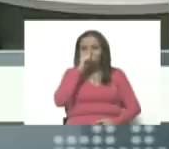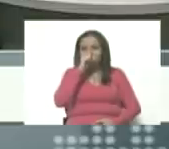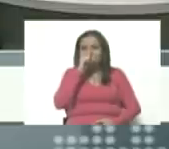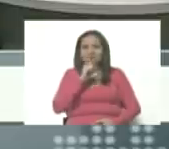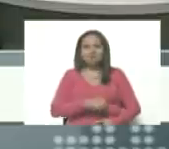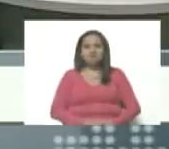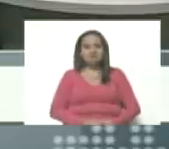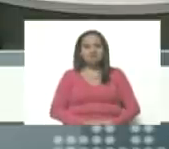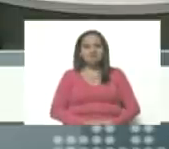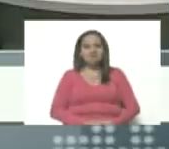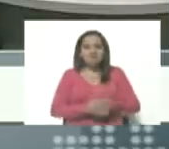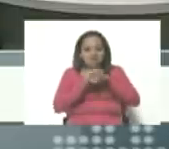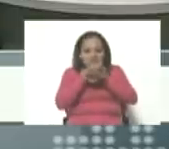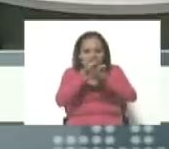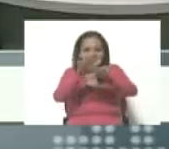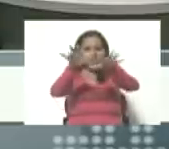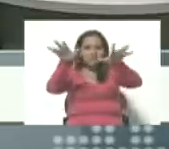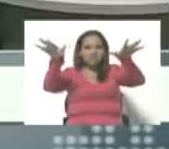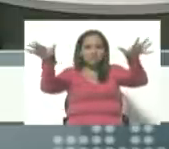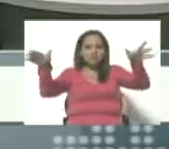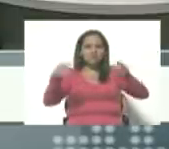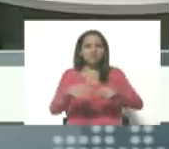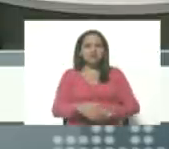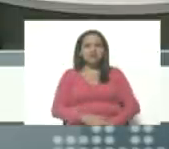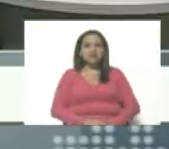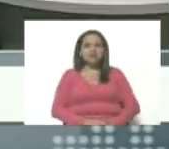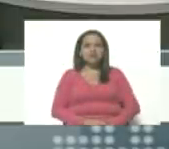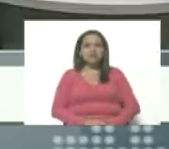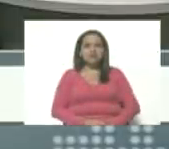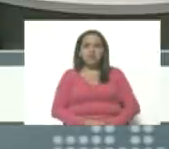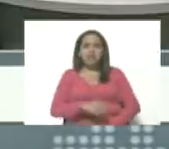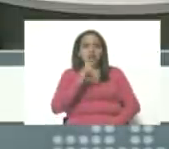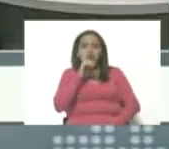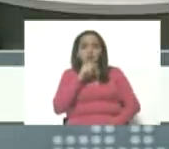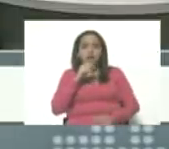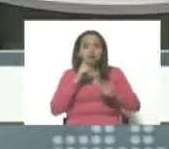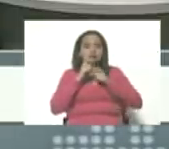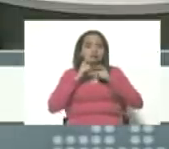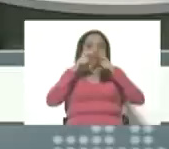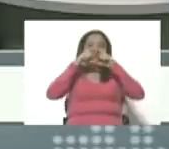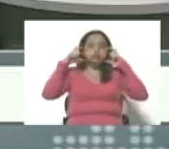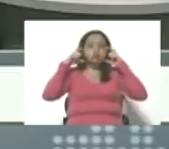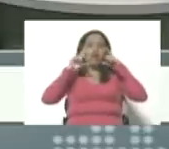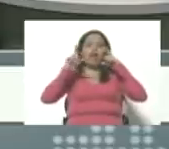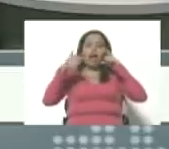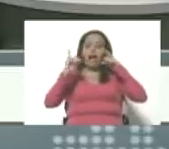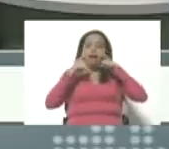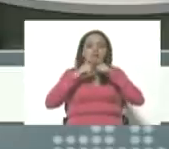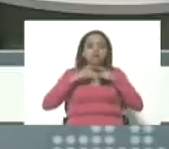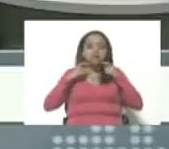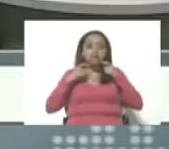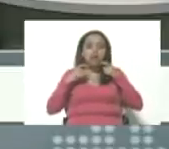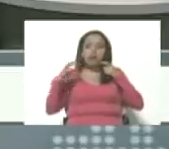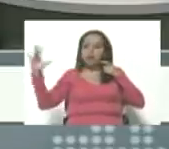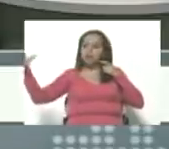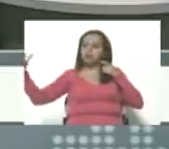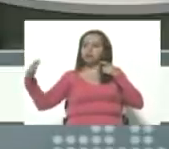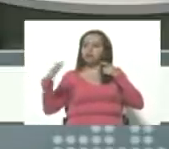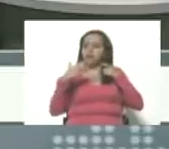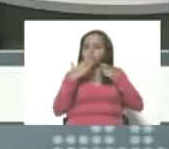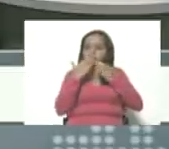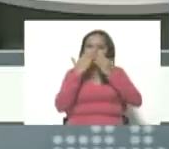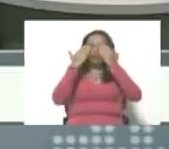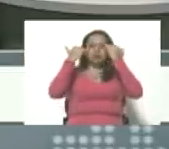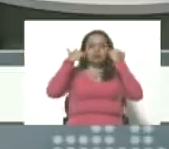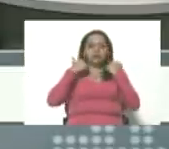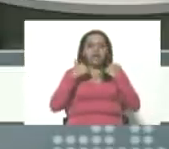Y transmite. El que está aquí sin tapaboca, ahí mismo se le pega. Y se va a los 3 días,